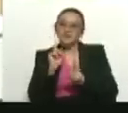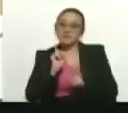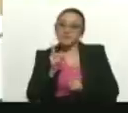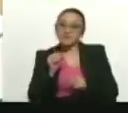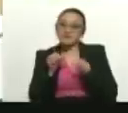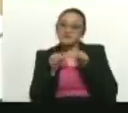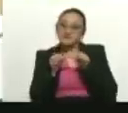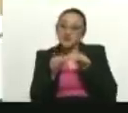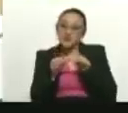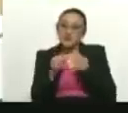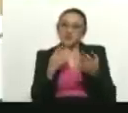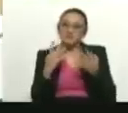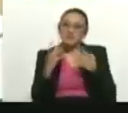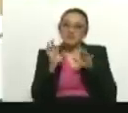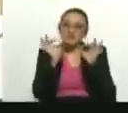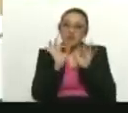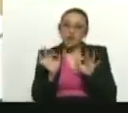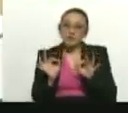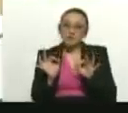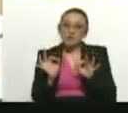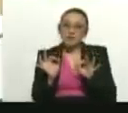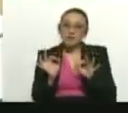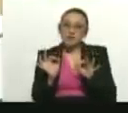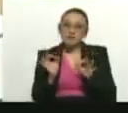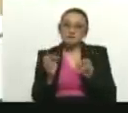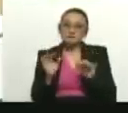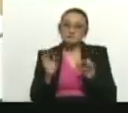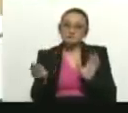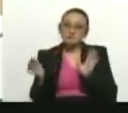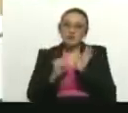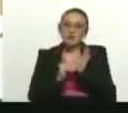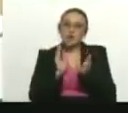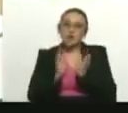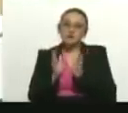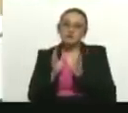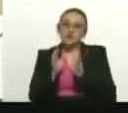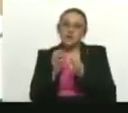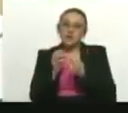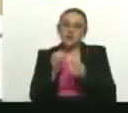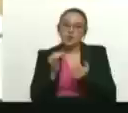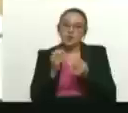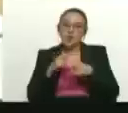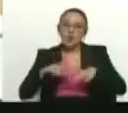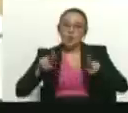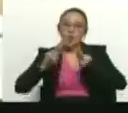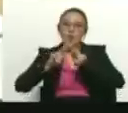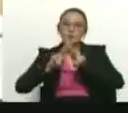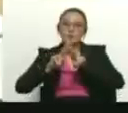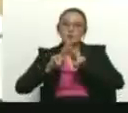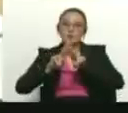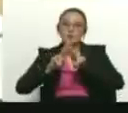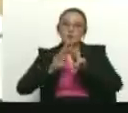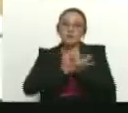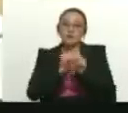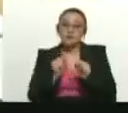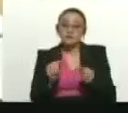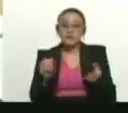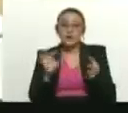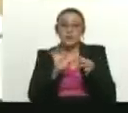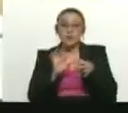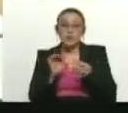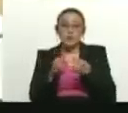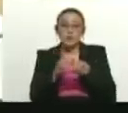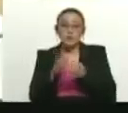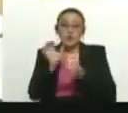actuando a nivel multilateral para una refundación de la Organización de Naciones Unidas y fortalecer el grupo